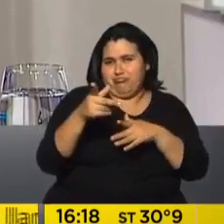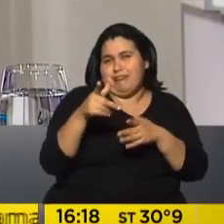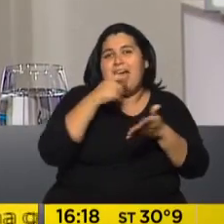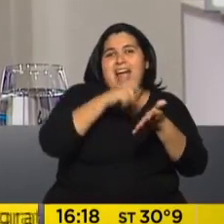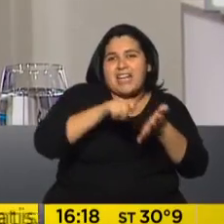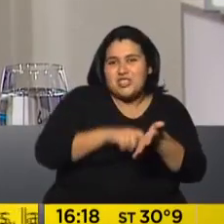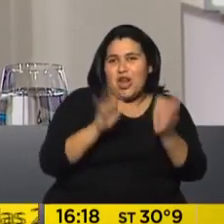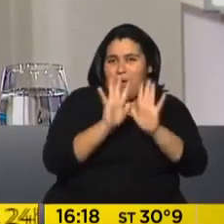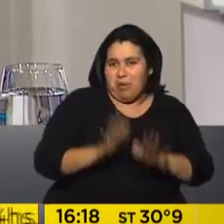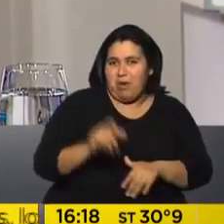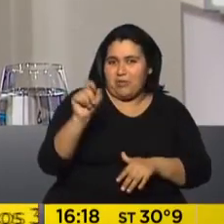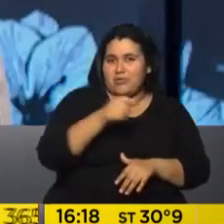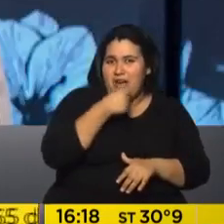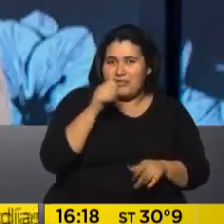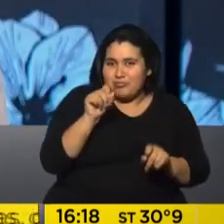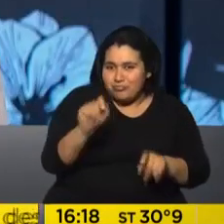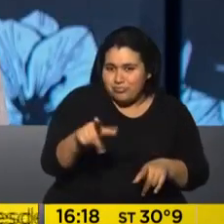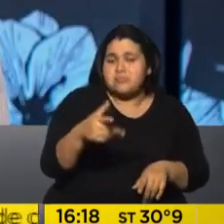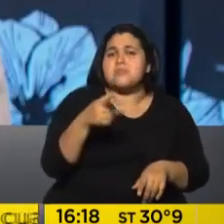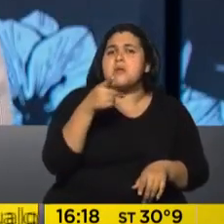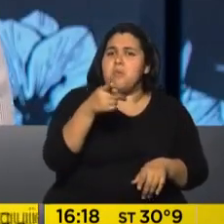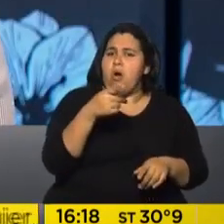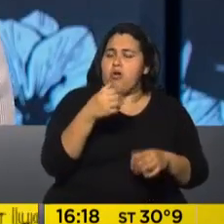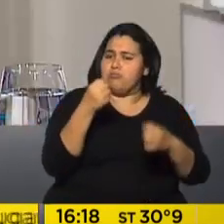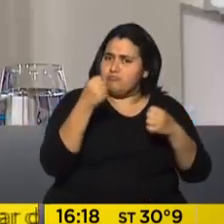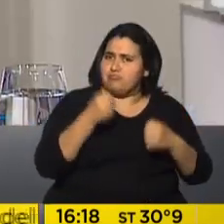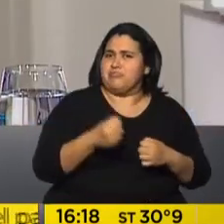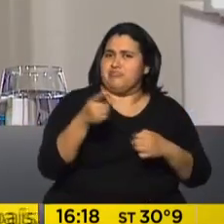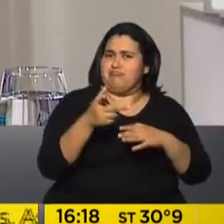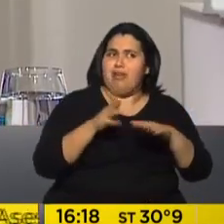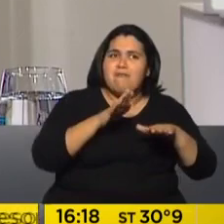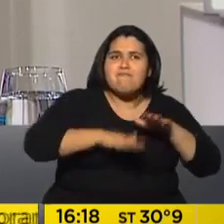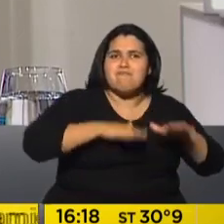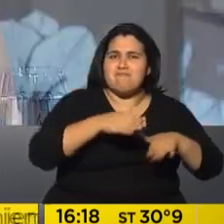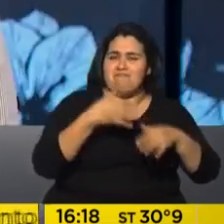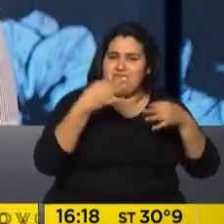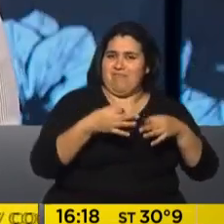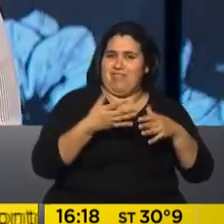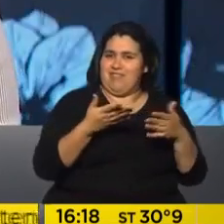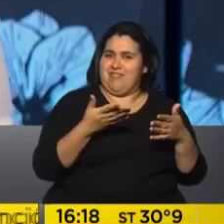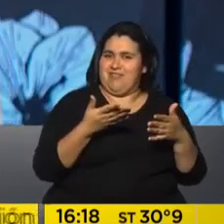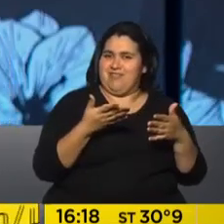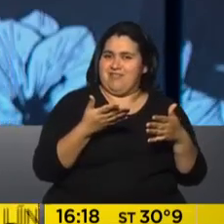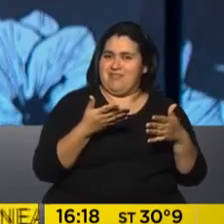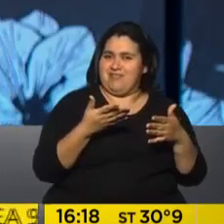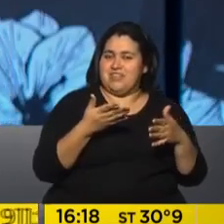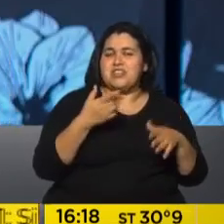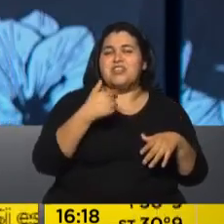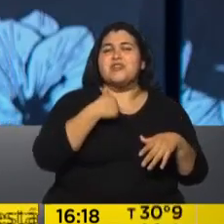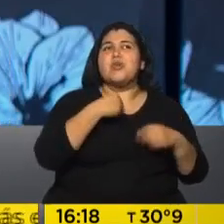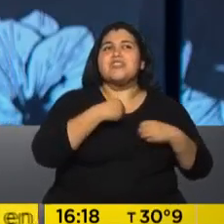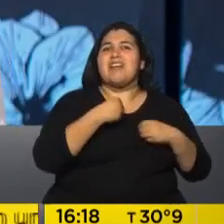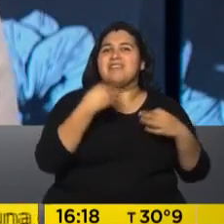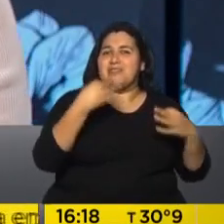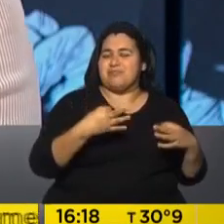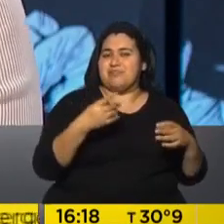sí. Bueno, pero ¿crees que este riesgo, este salto lo hubieras dado si no te hubiera pasado todo lo que te pasó, Ángela? Y yo creo que a